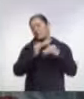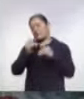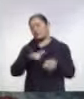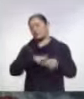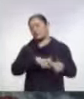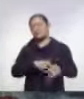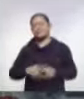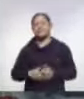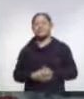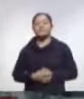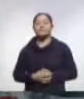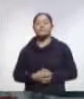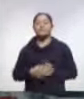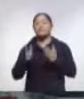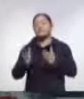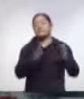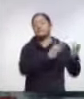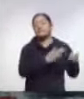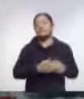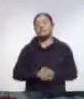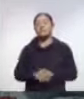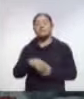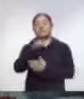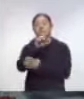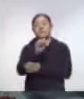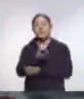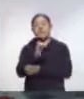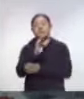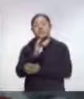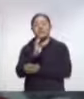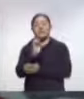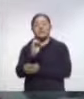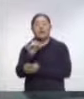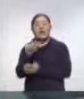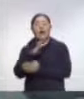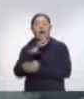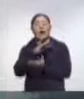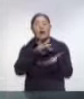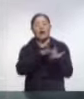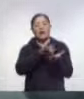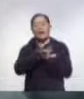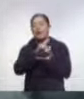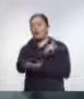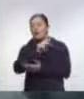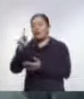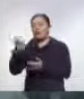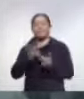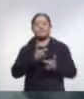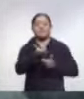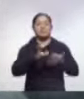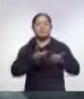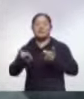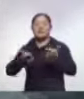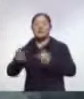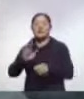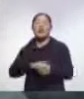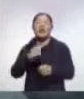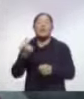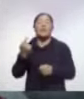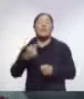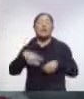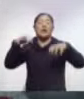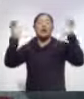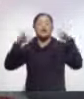Cambiando de tema, la Secretaría de Fomento Agropecuario distribuyó apoyos económicos a productores afectados por contingencias